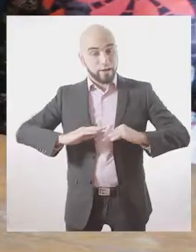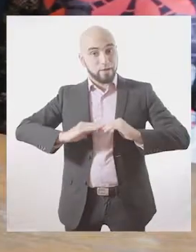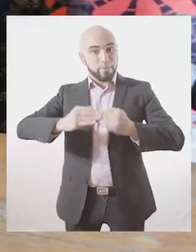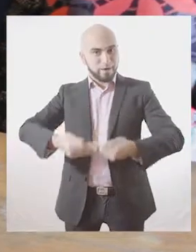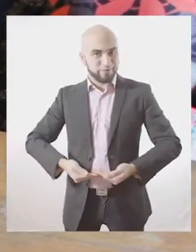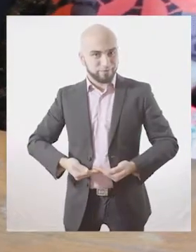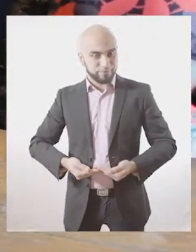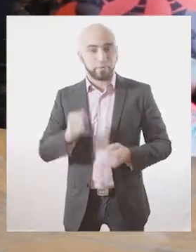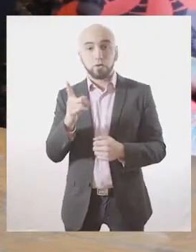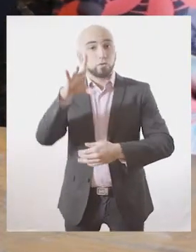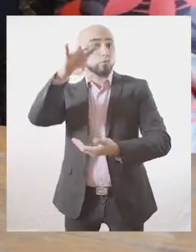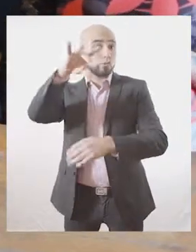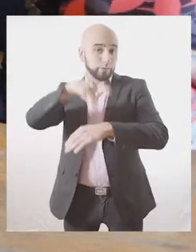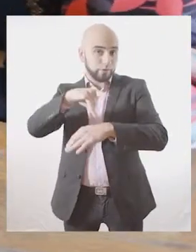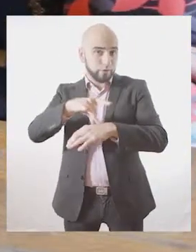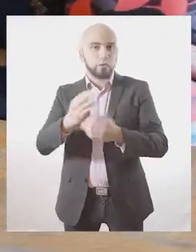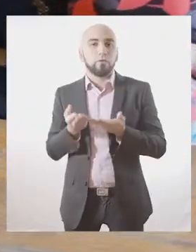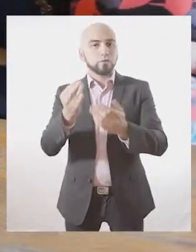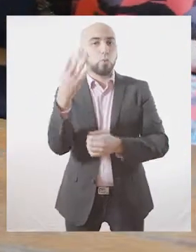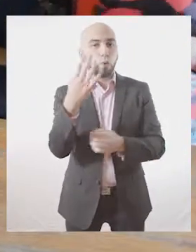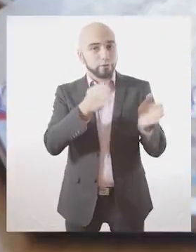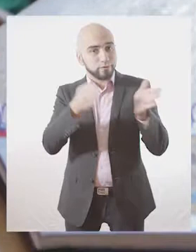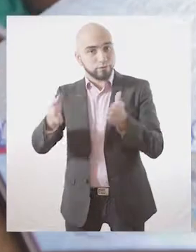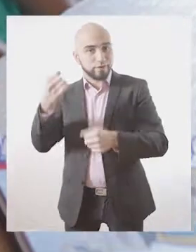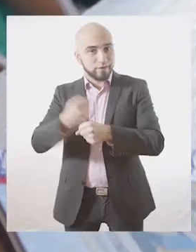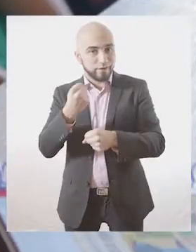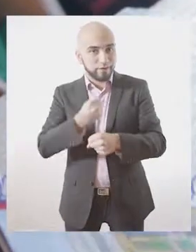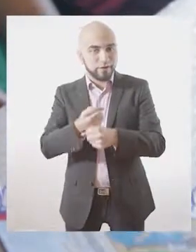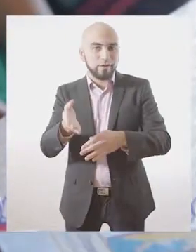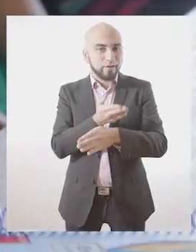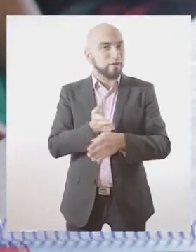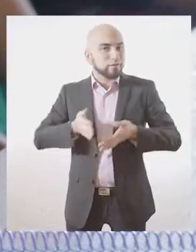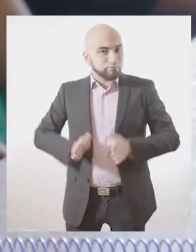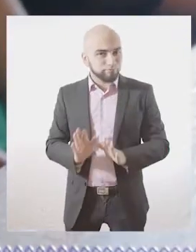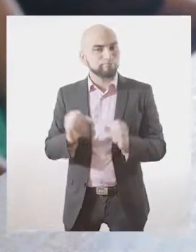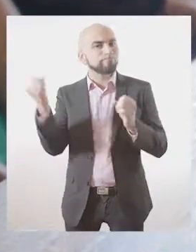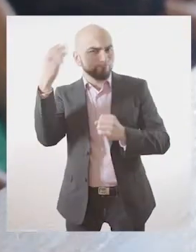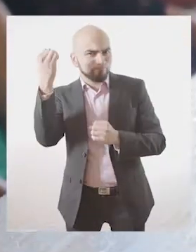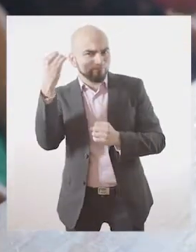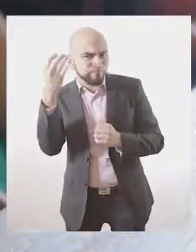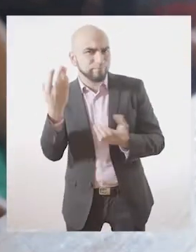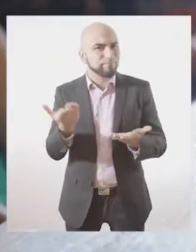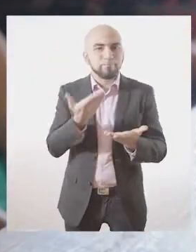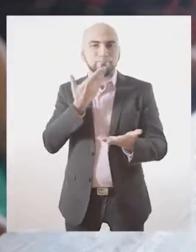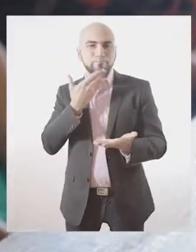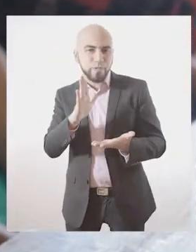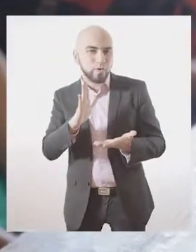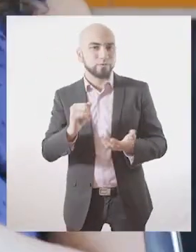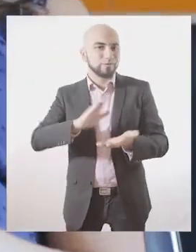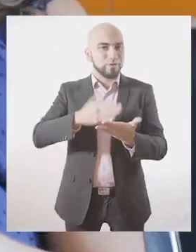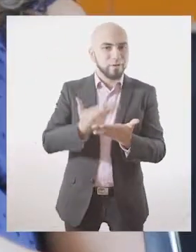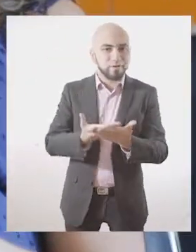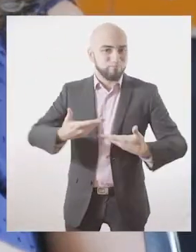embarazo. En tu centro de salud se ofrecen 4 sesiones de talleres prenatales para que tú y tu acompañante aprendan a tener un